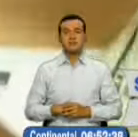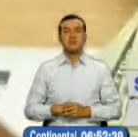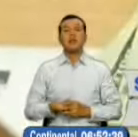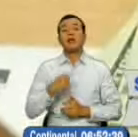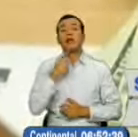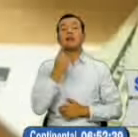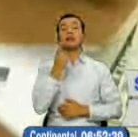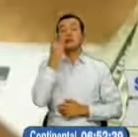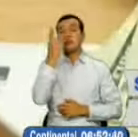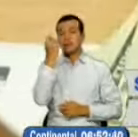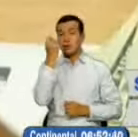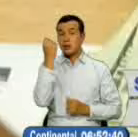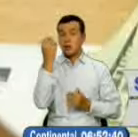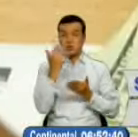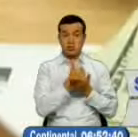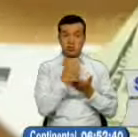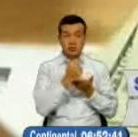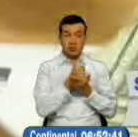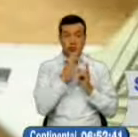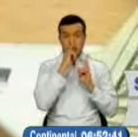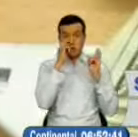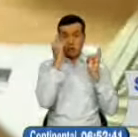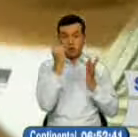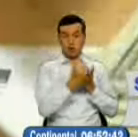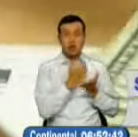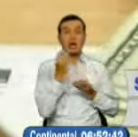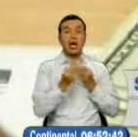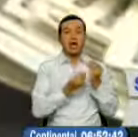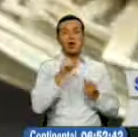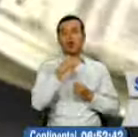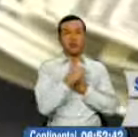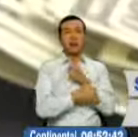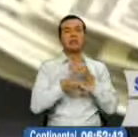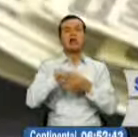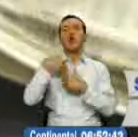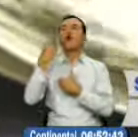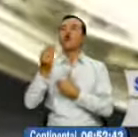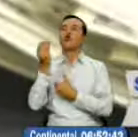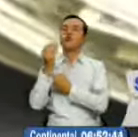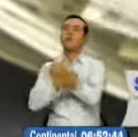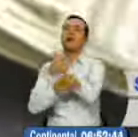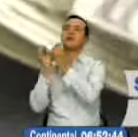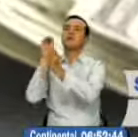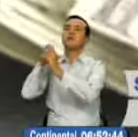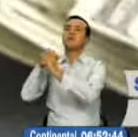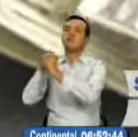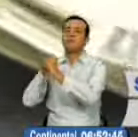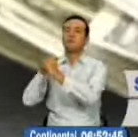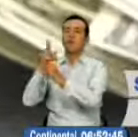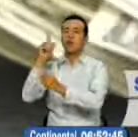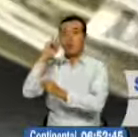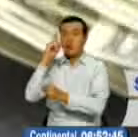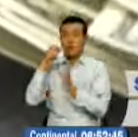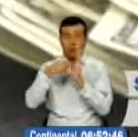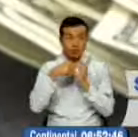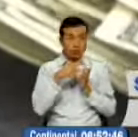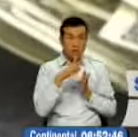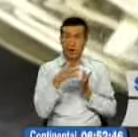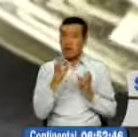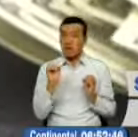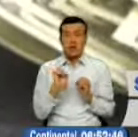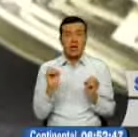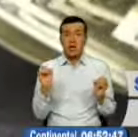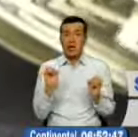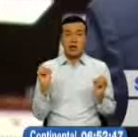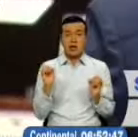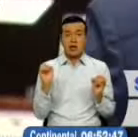que parte de la riqueza del país concentrada en pocas manos se ha trasladado a paraísos fiscales, resignando así la posibilidad de que el Estado pueda recuperar recursos a través de la